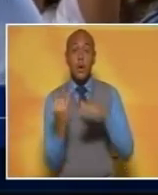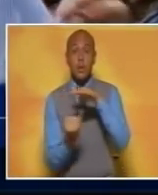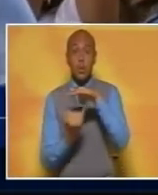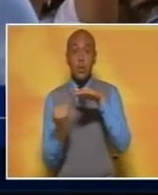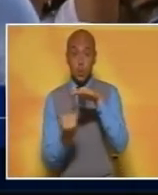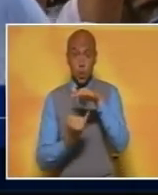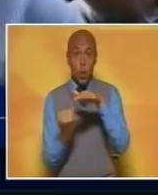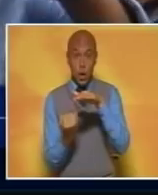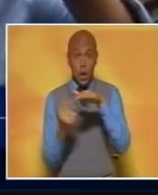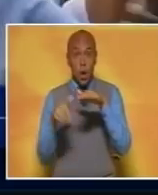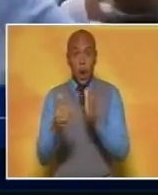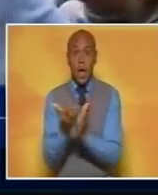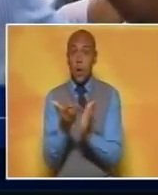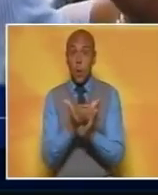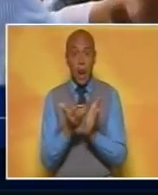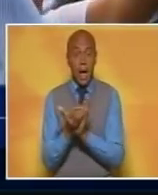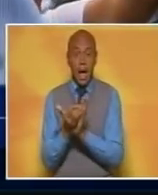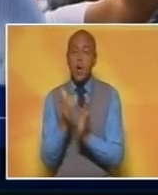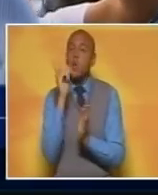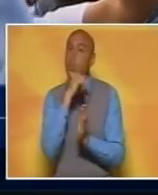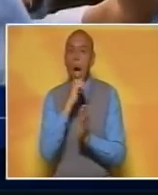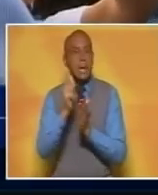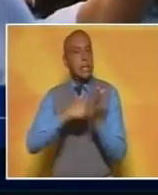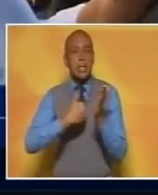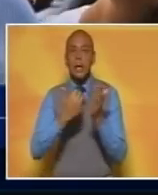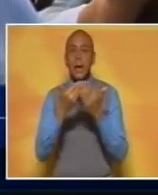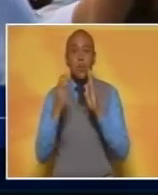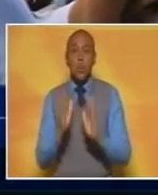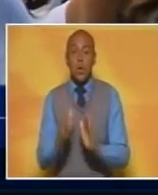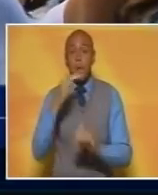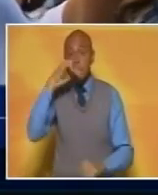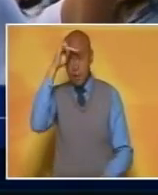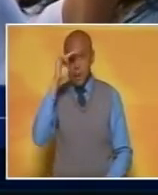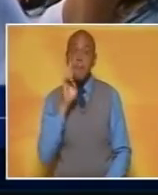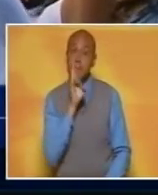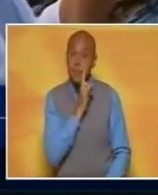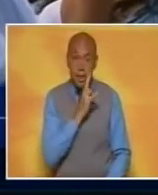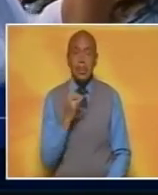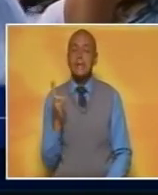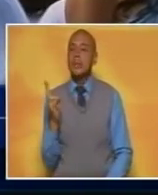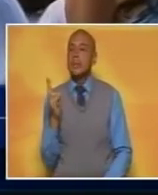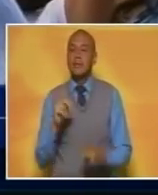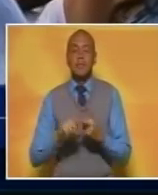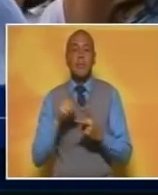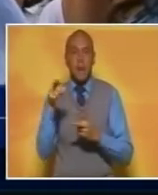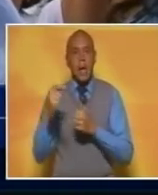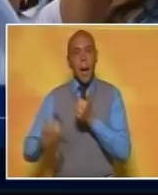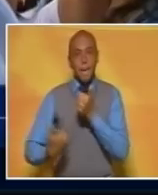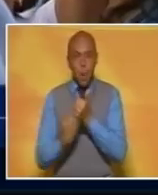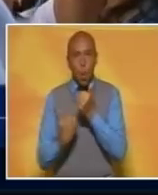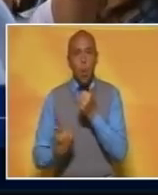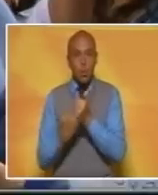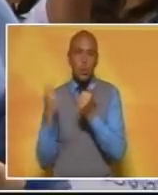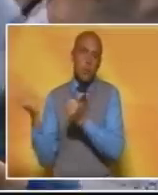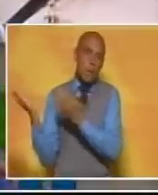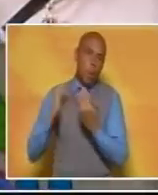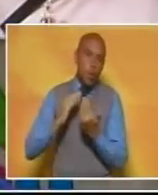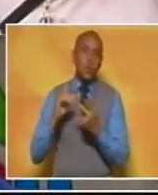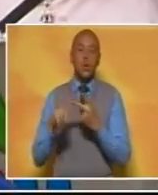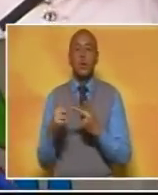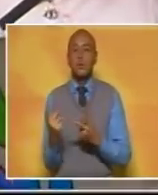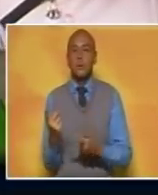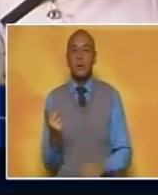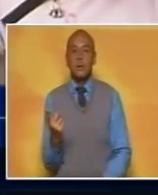instituciones hoy están sin alumnos. Los padres, madres y representantes nos apoyaron en nuestra acción. Que